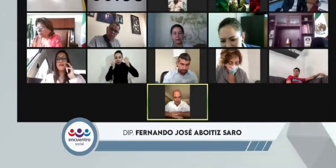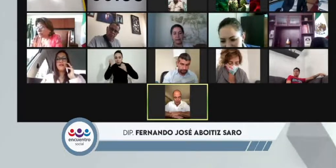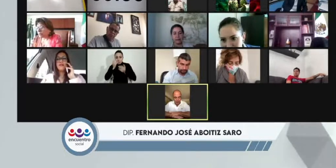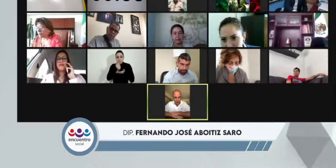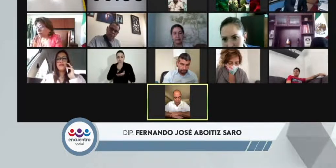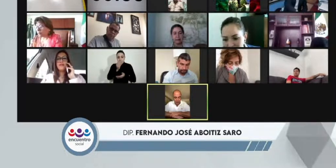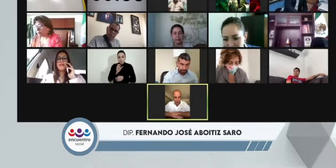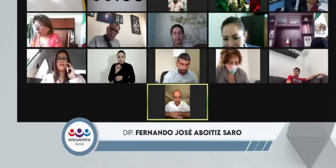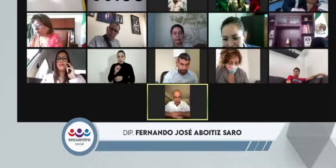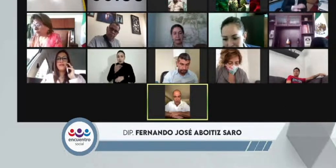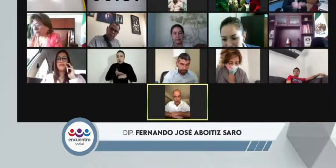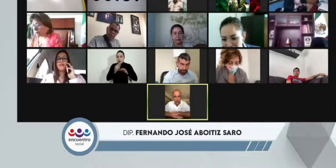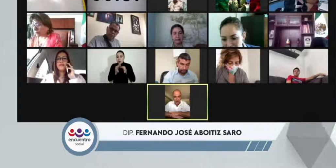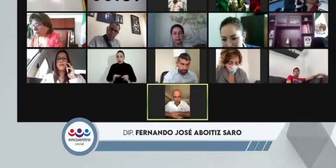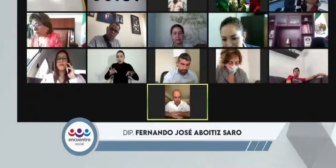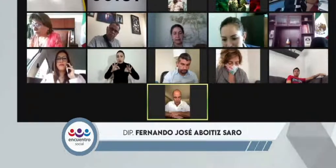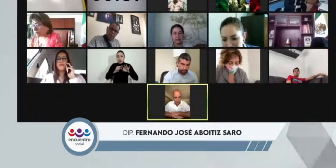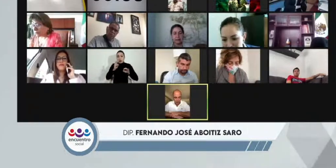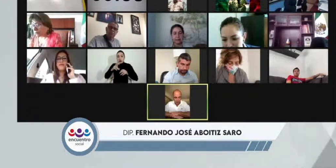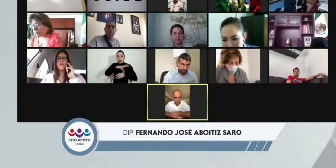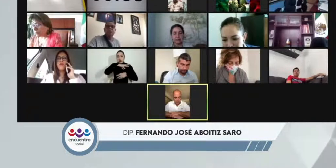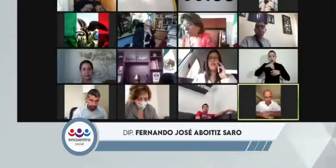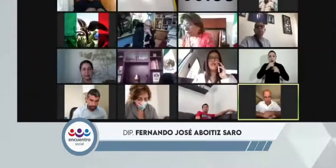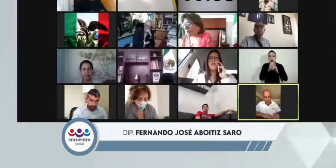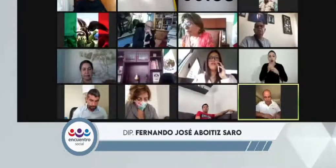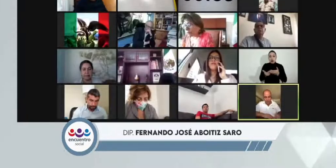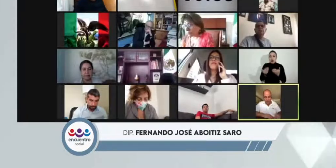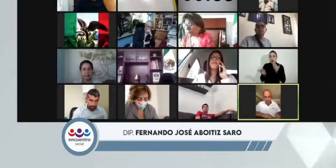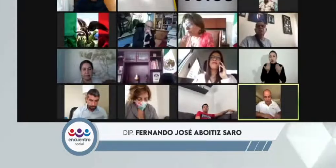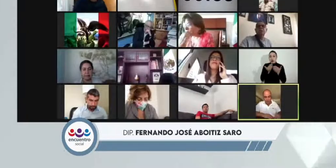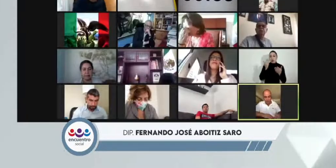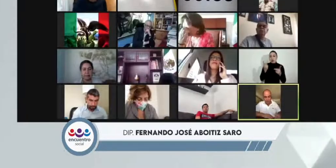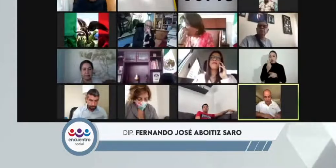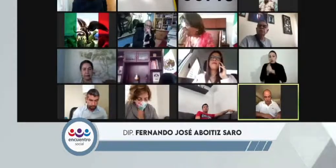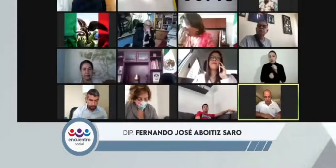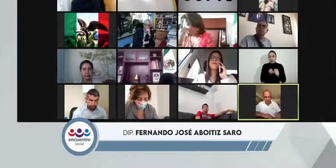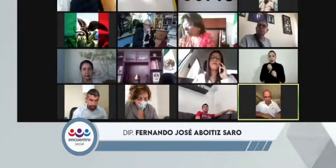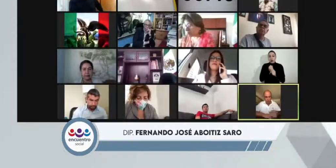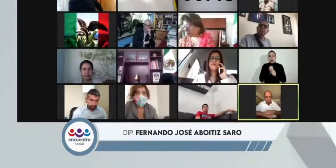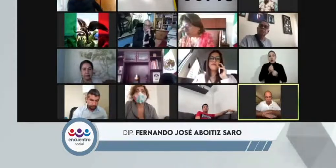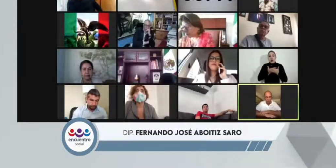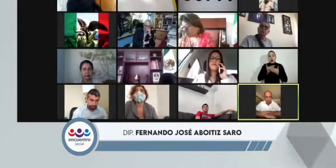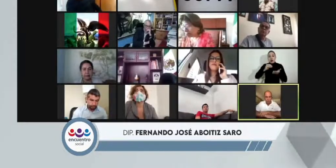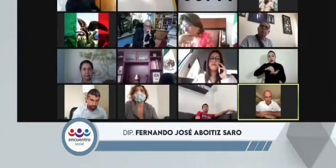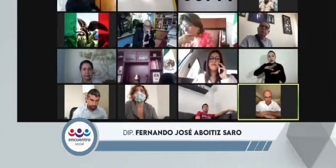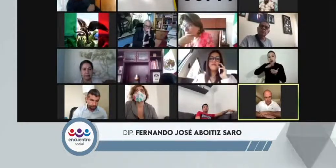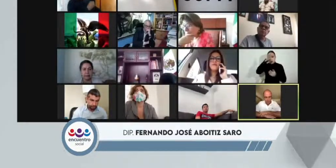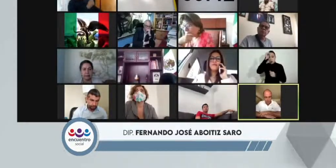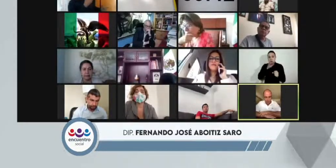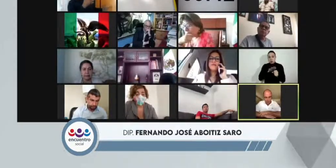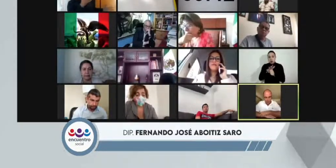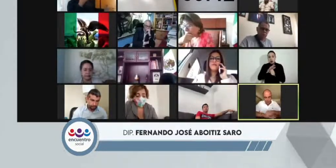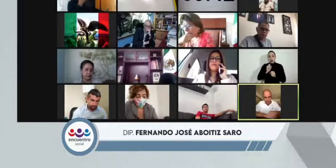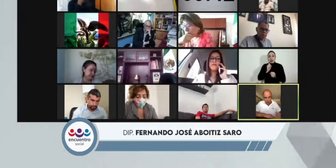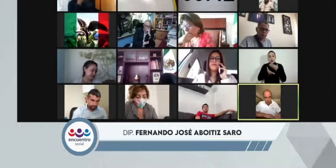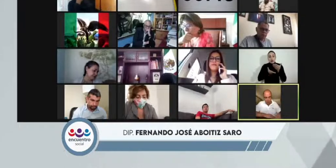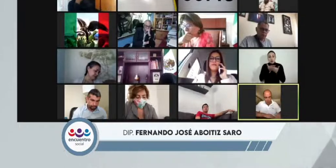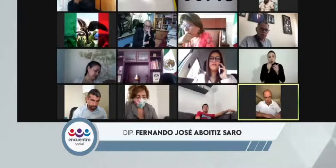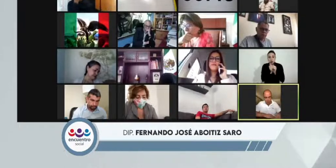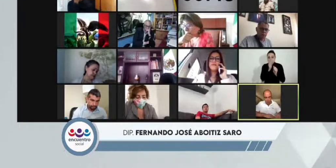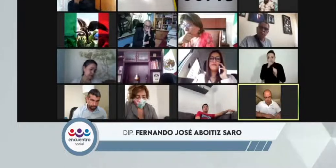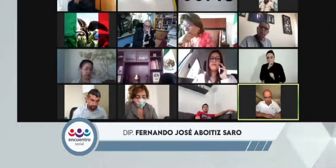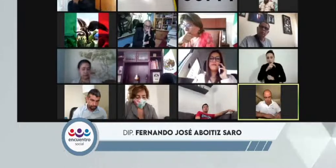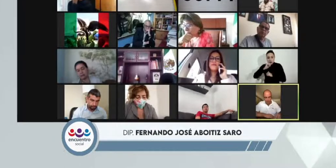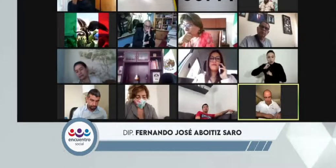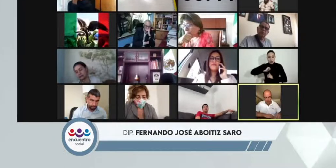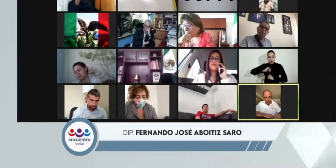requerida es con relación al año pasado. En consecuencia, se emitió el siguiente acuerdo. Único, se solicita de manera respetuosa a la persona titular de la